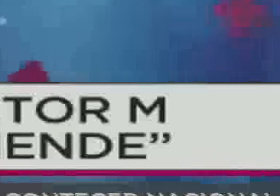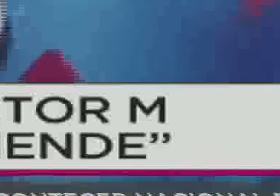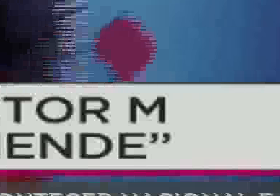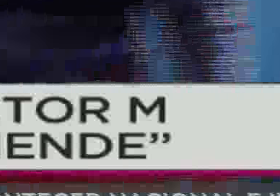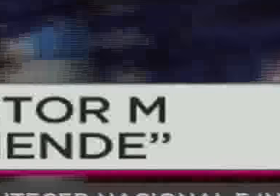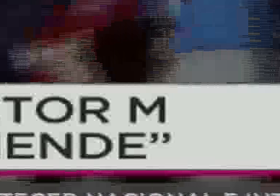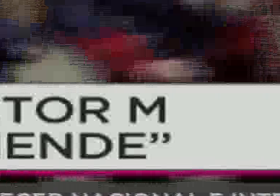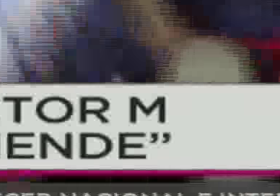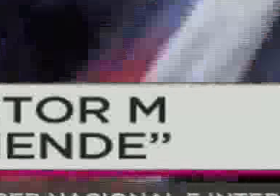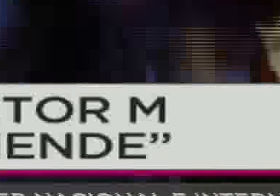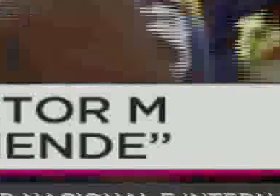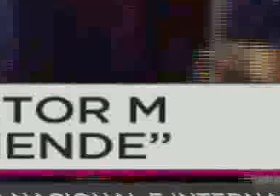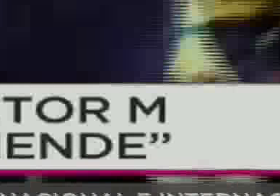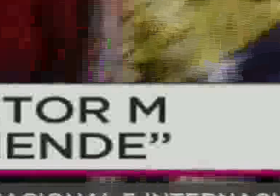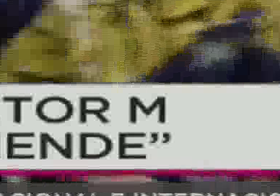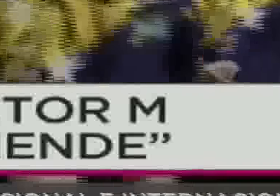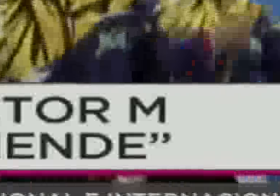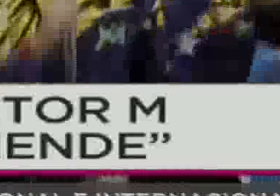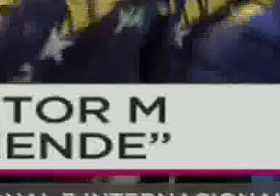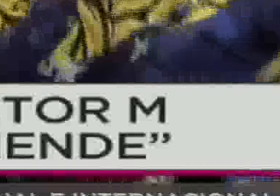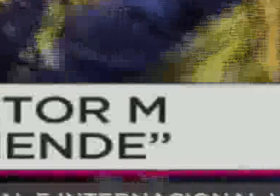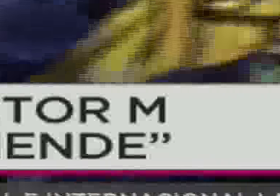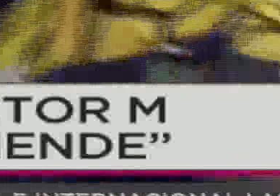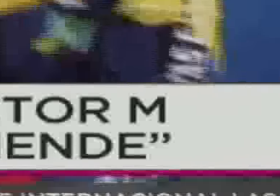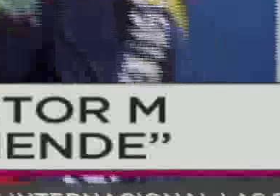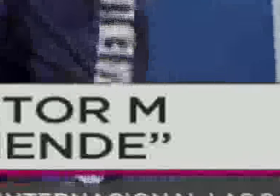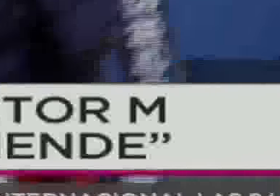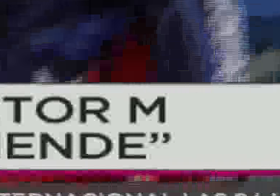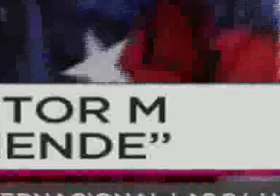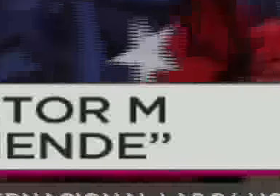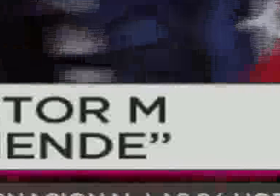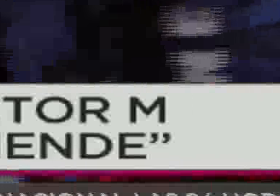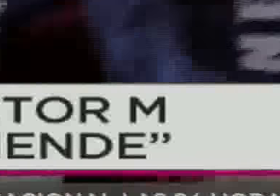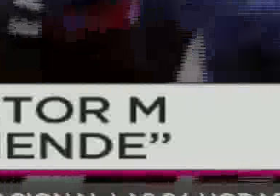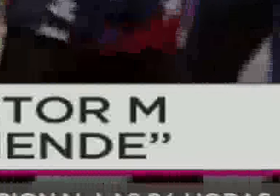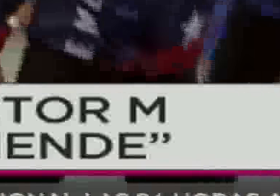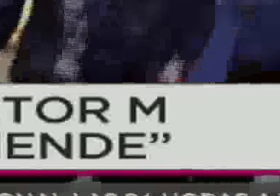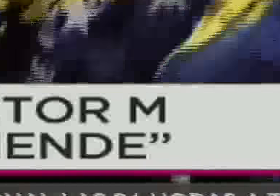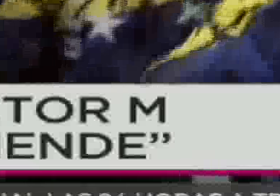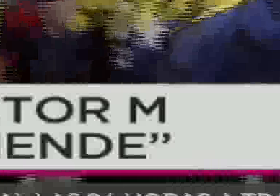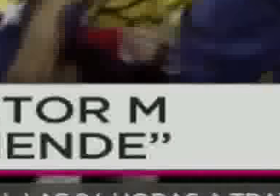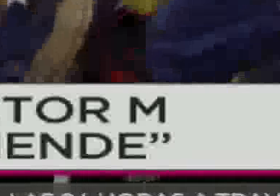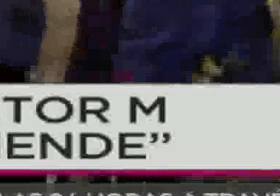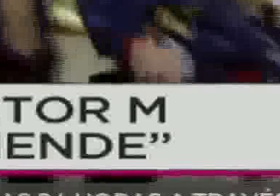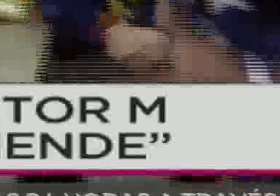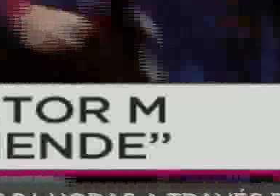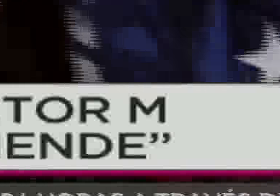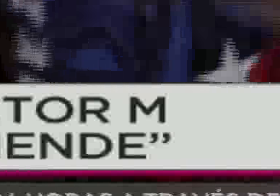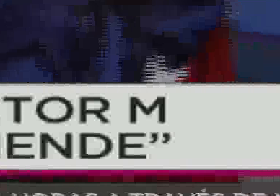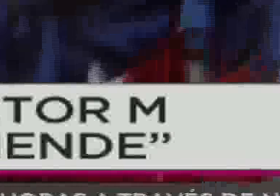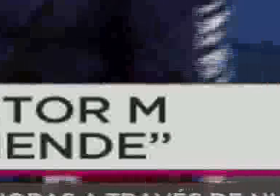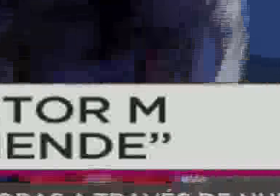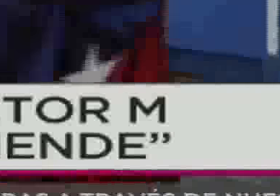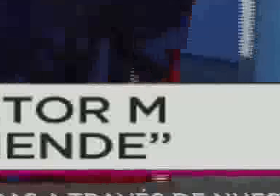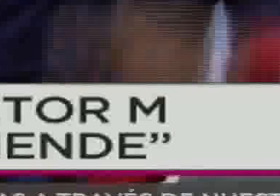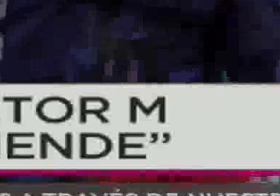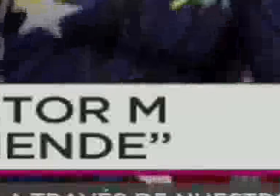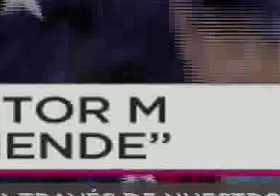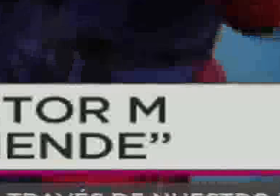que pasó? No faltaron medicina, no había distribución, se acabó la gasolina. ¿Y por qué se acabó? Con